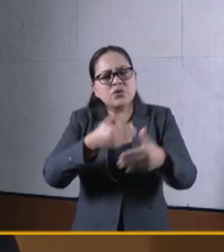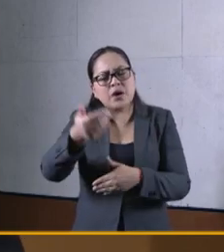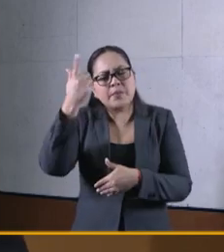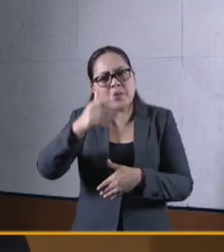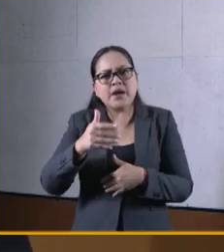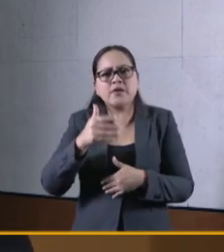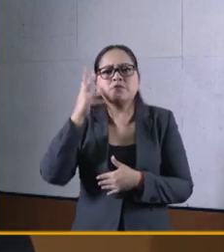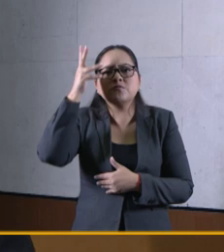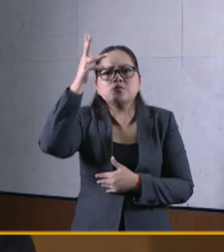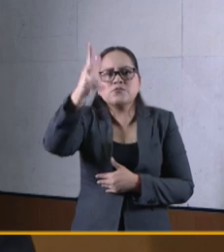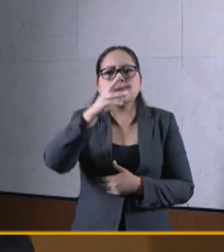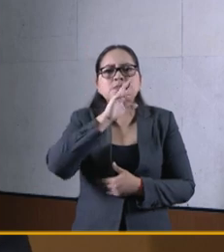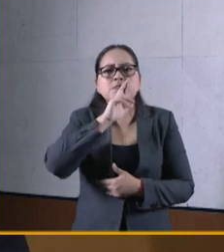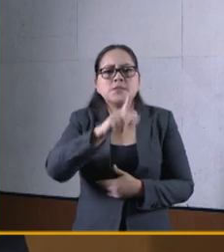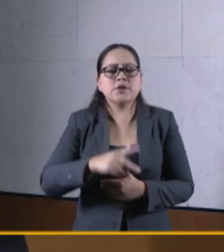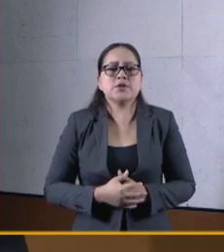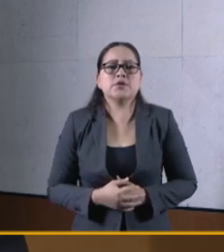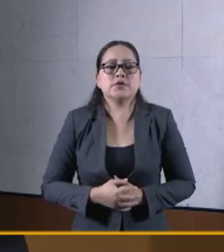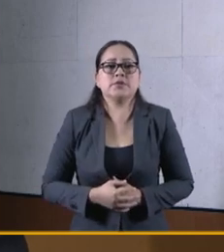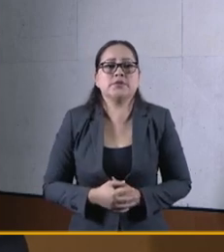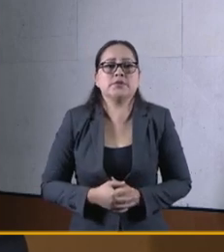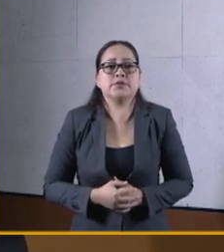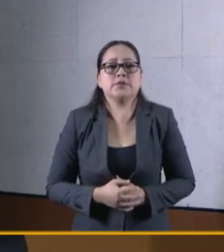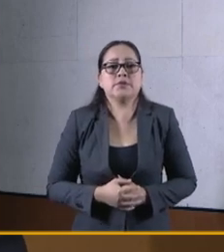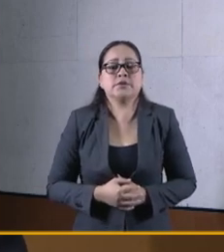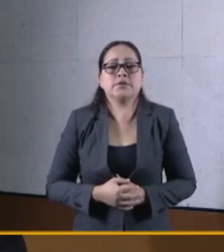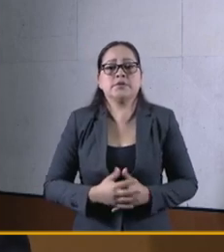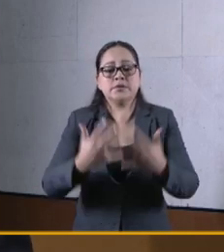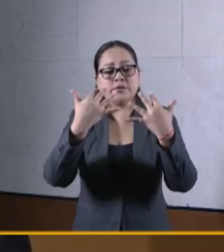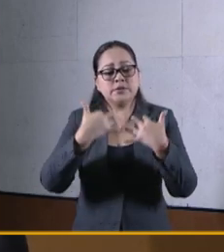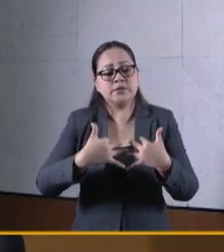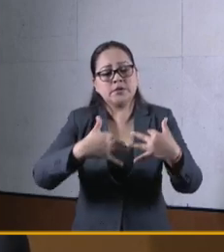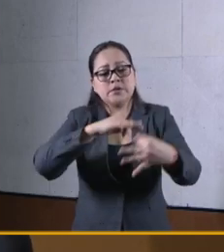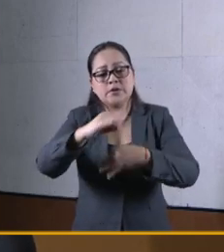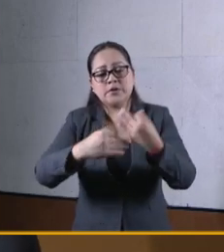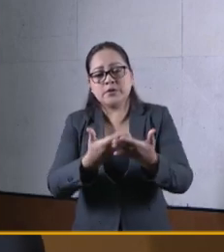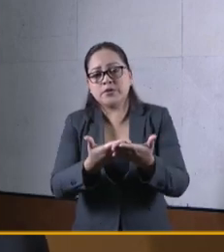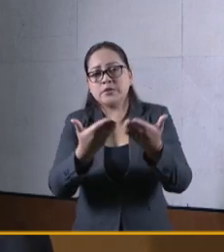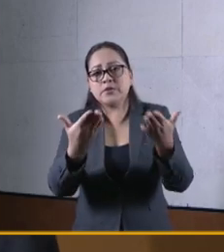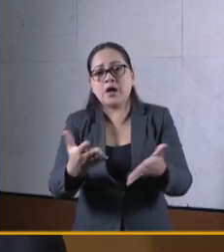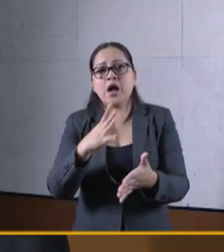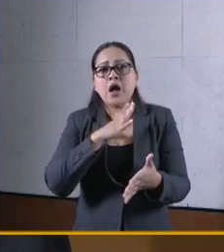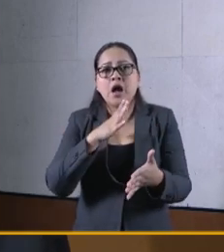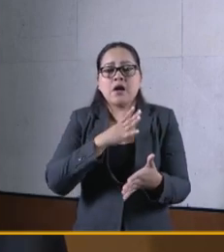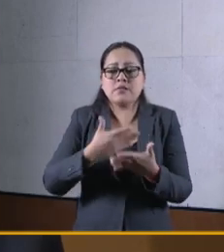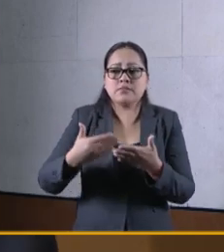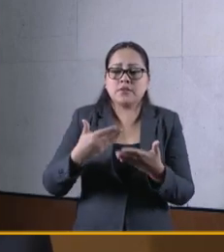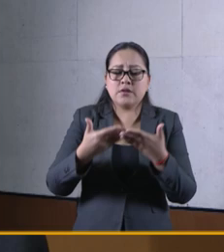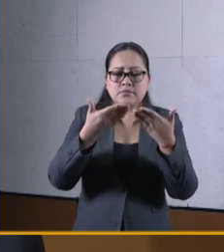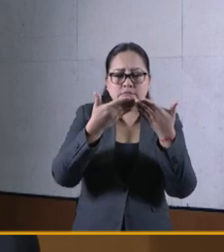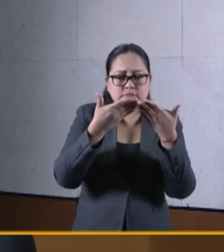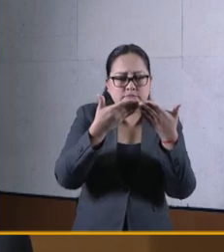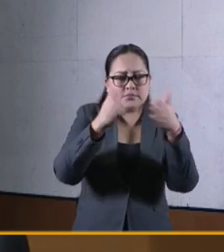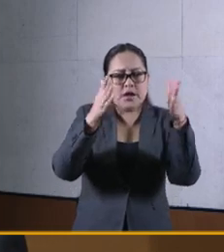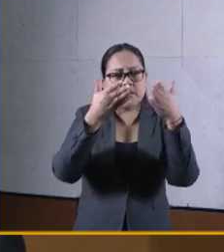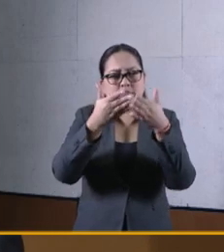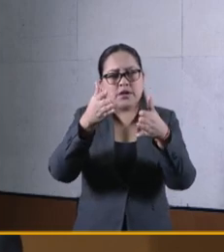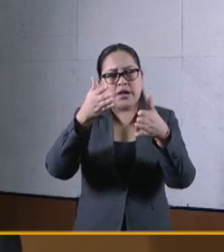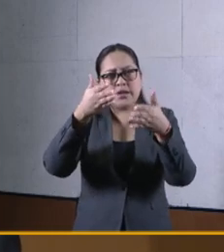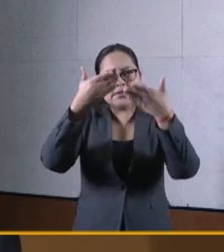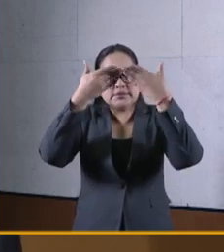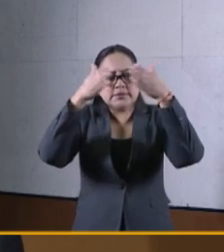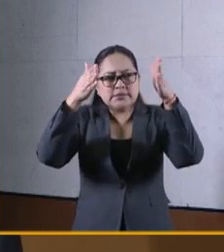desarrollo para todos ustedes un mundo se abre en las profundidades del conocimiento